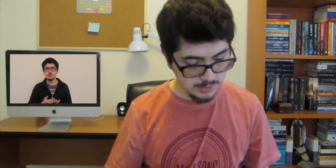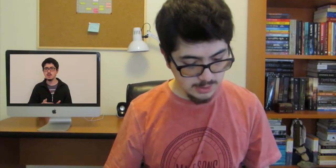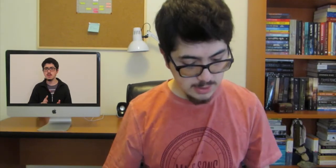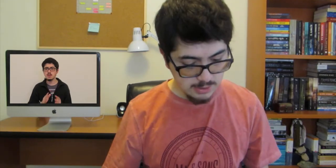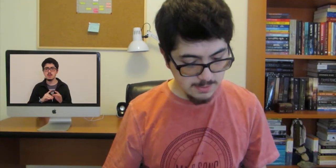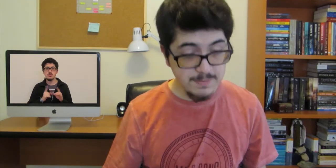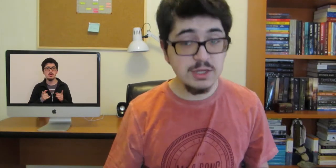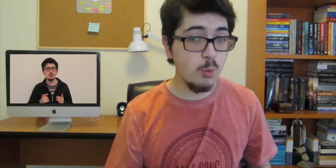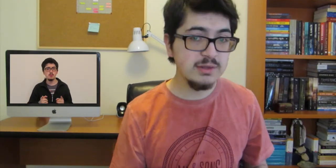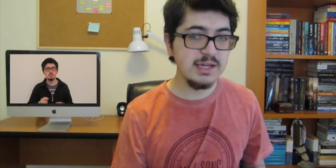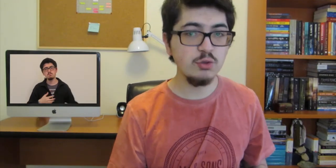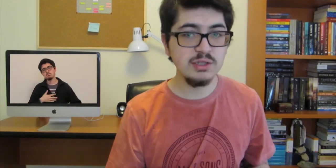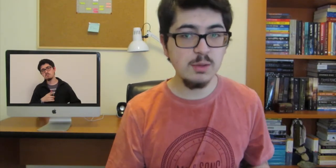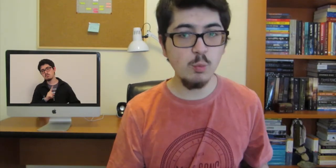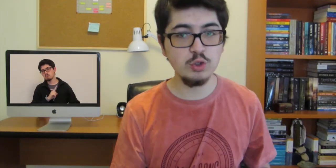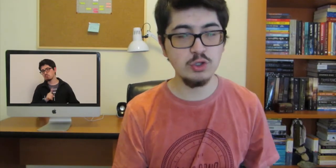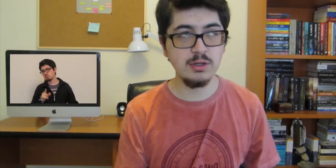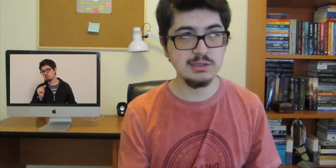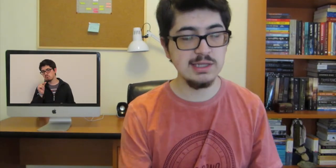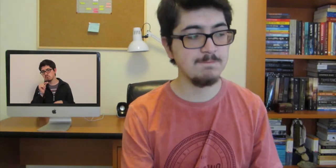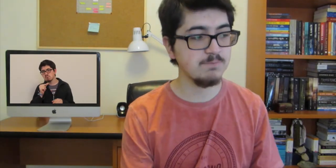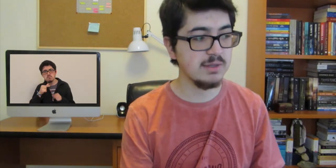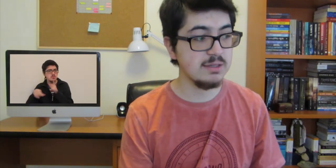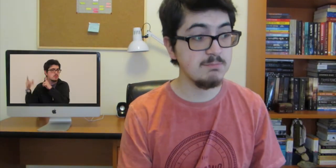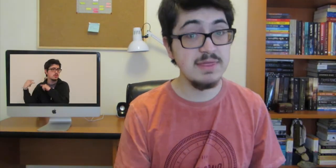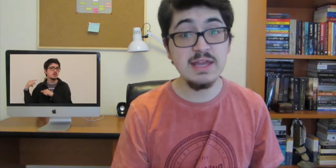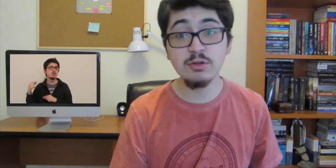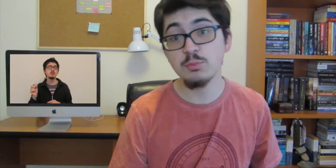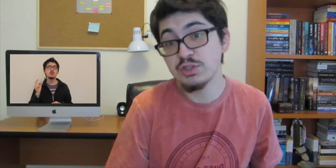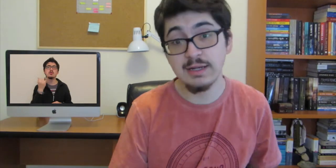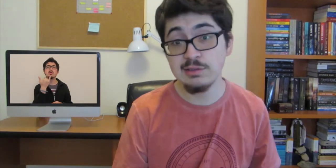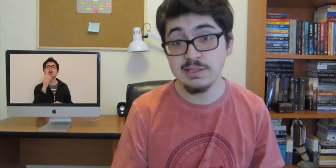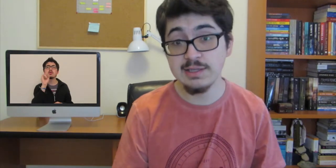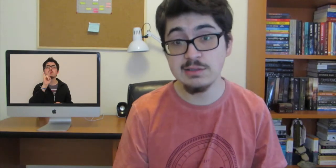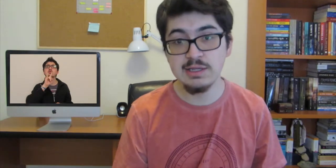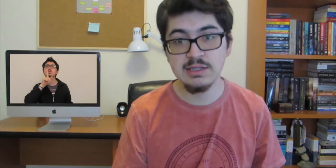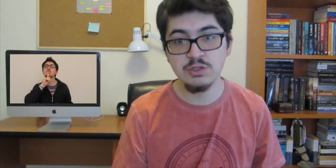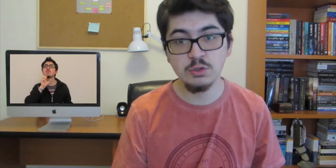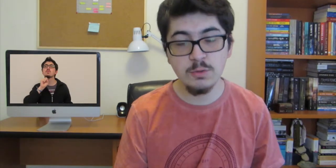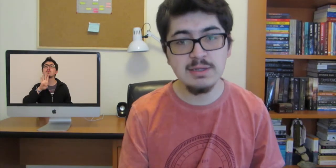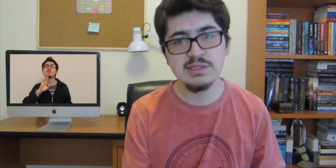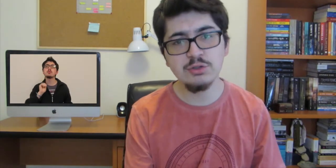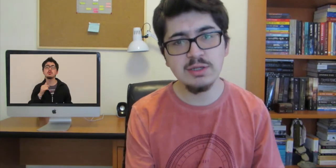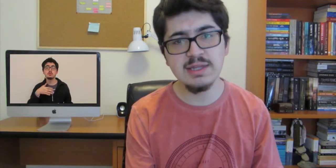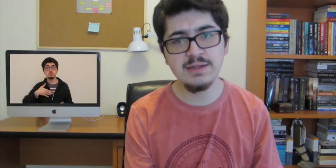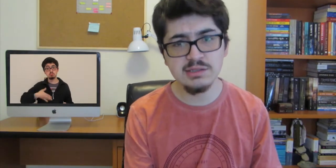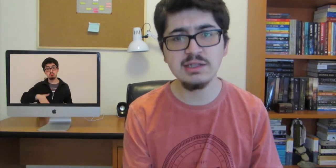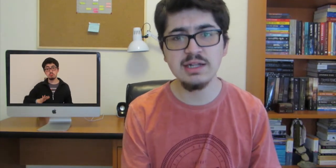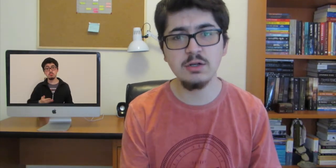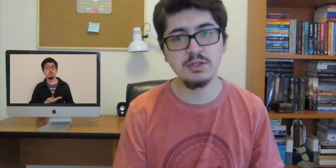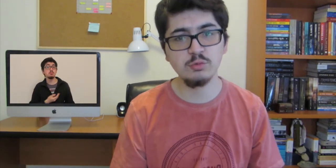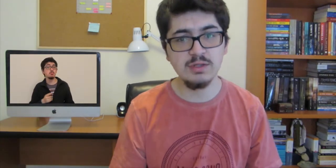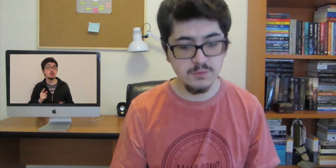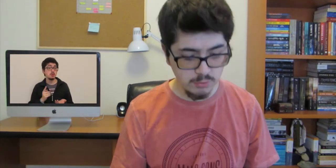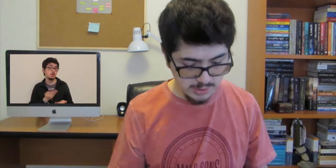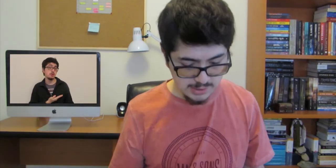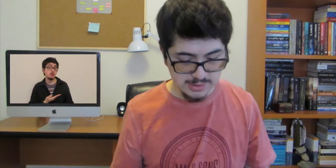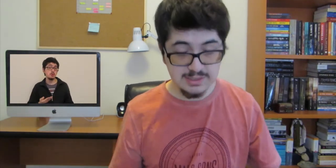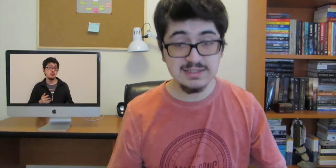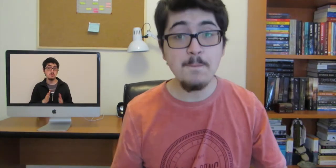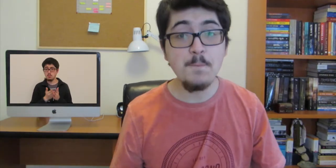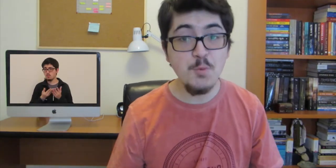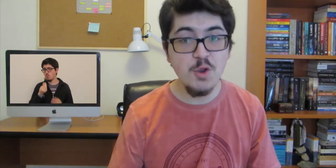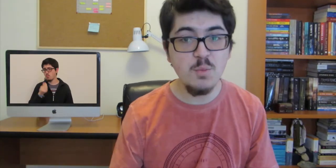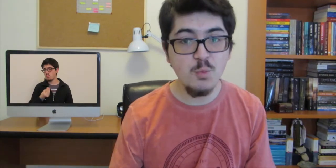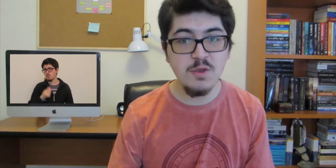que me di cuenta que no tiene muchos videos, muchas reseñas en YouTube, y siento que debiese tenerlo porque es un libro